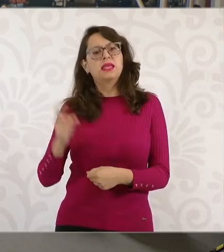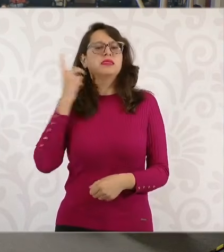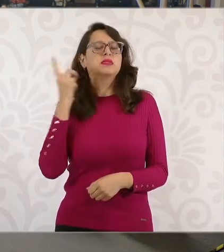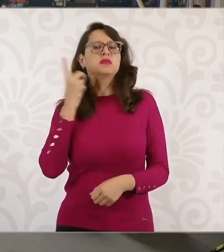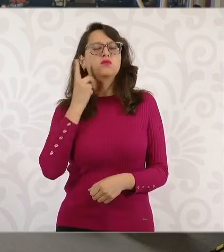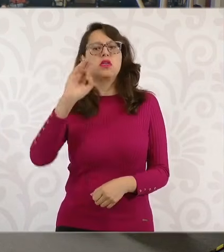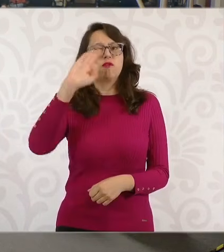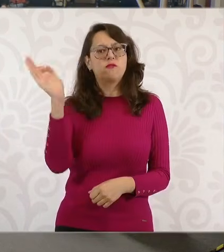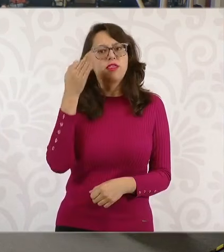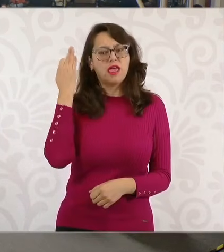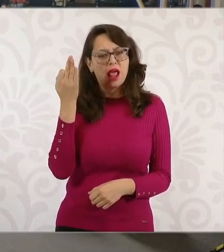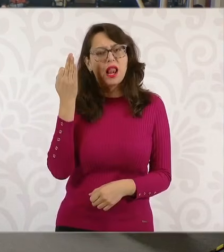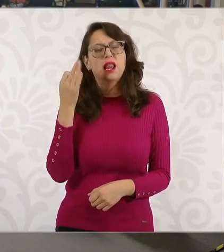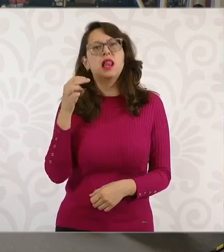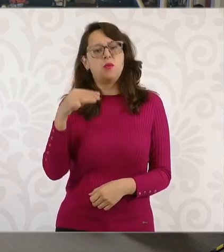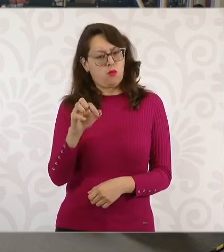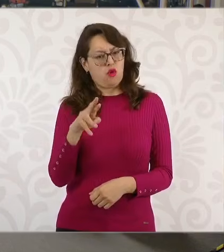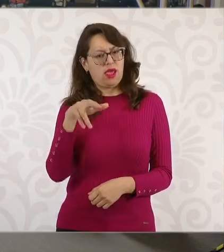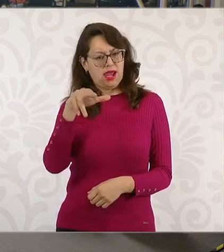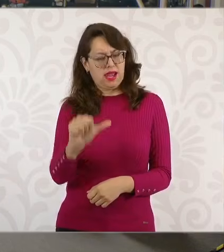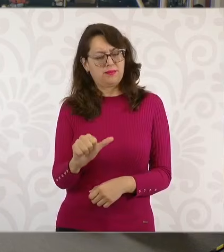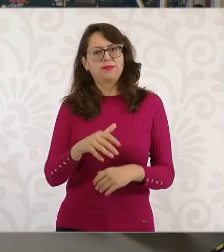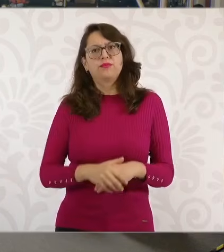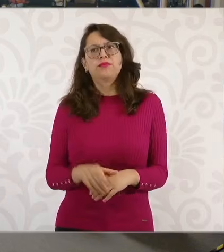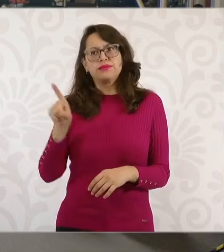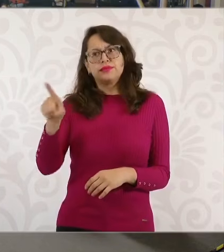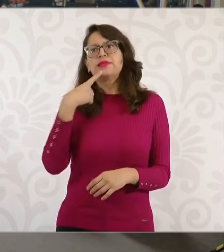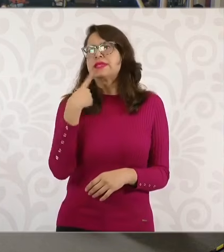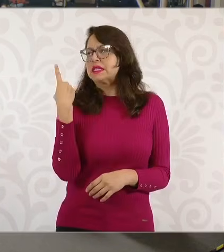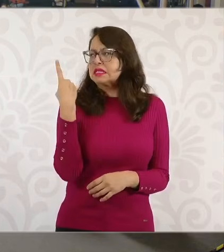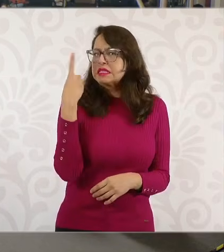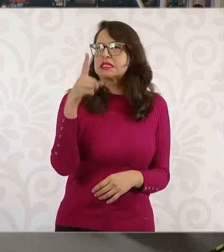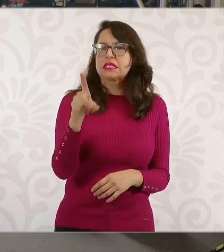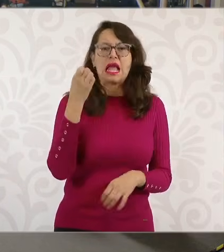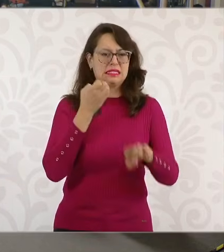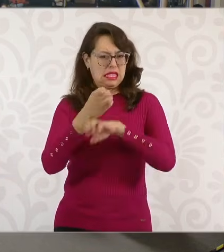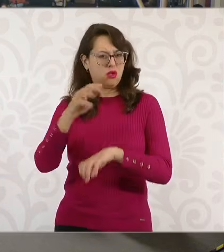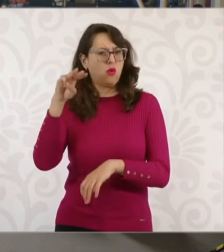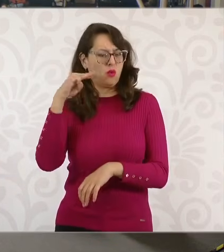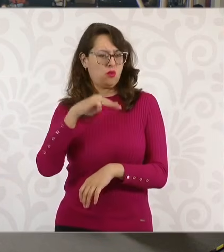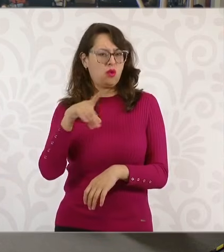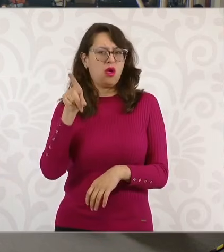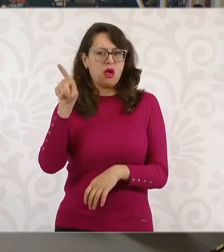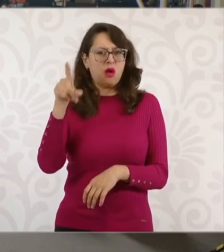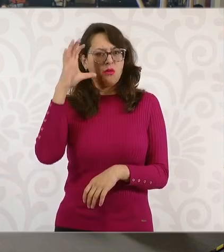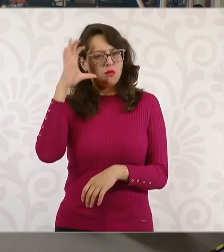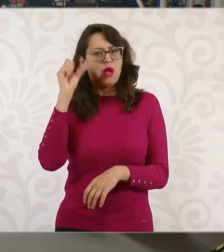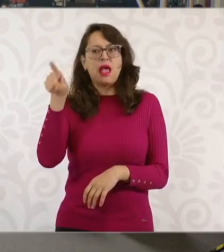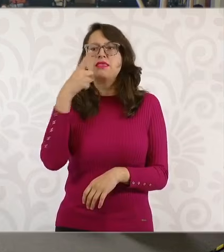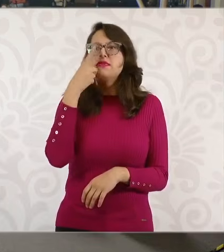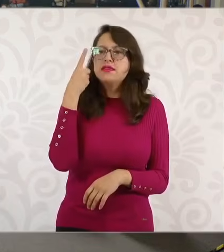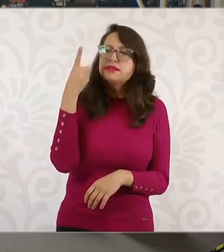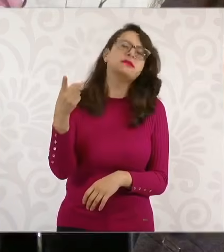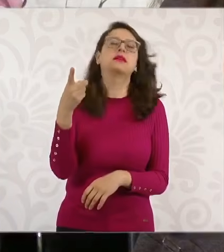Guerrero, Javier Tejada Ramírez, acusó a la Fiscalía General del Estado de encabezada por el